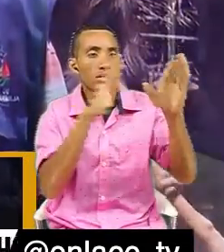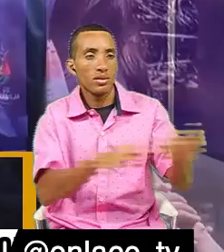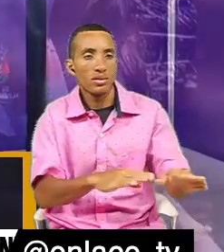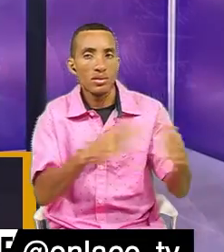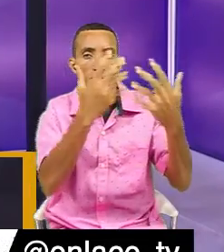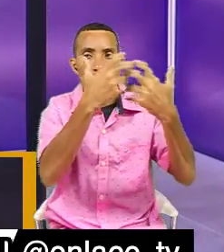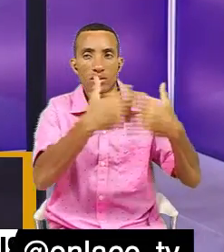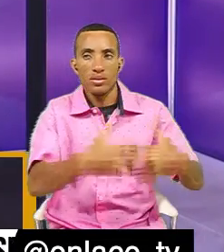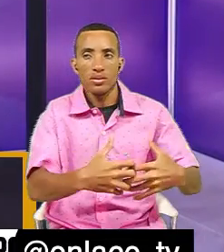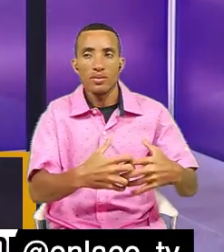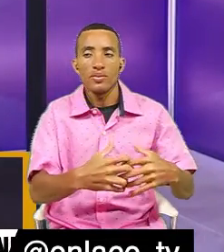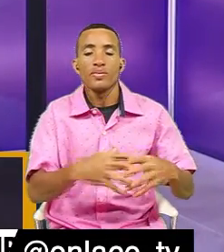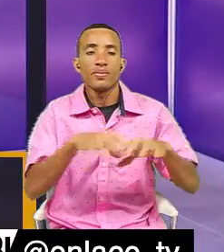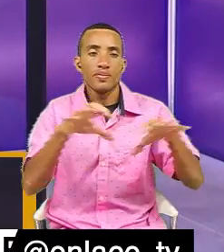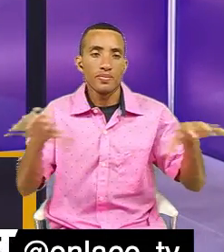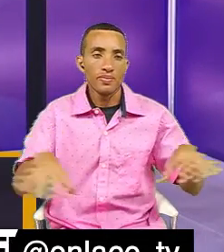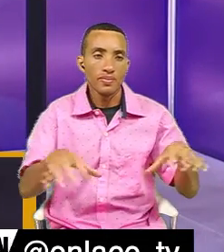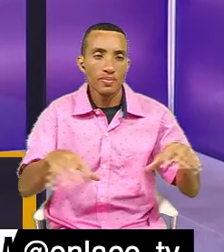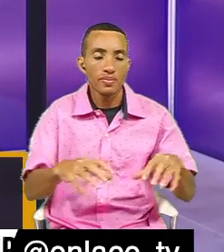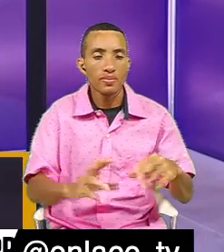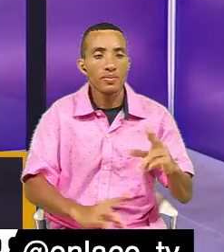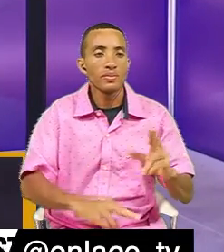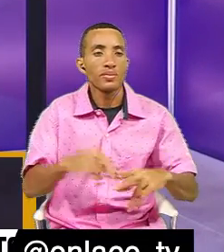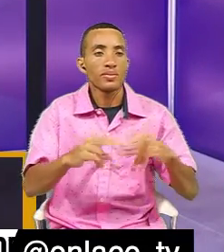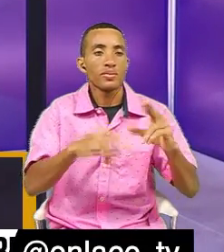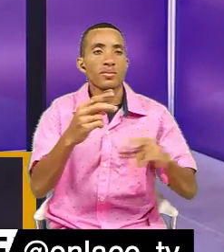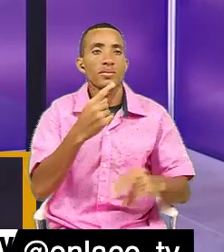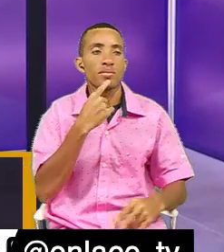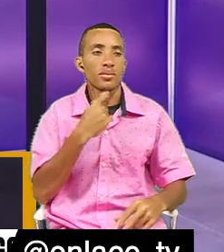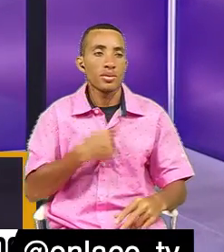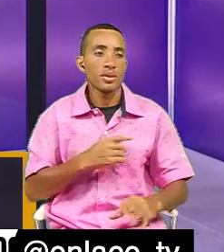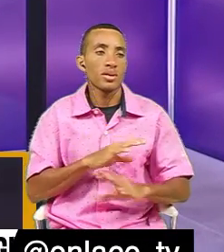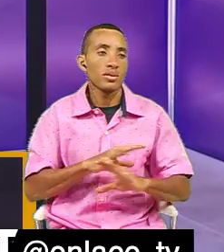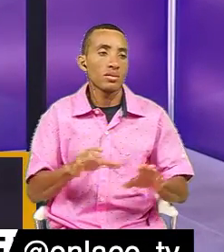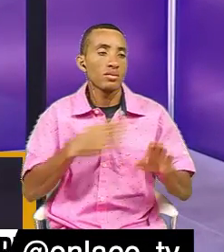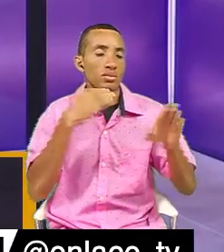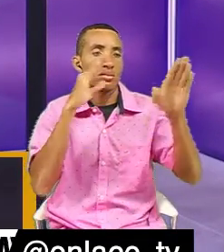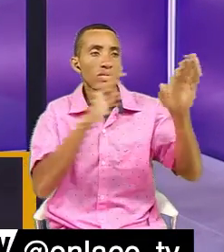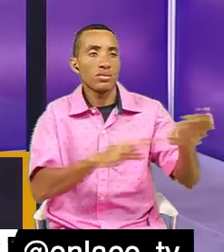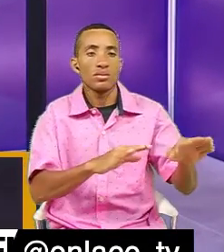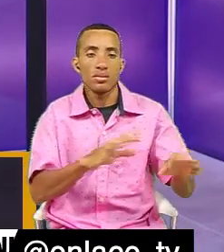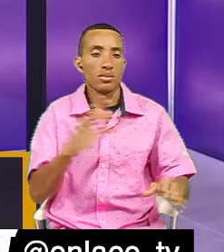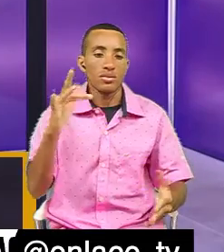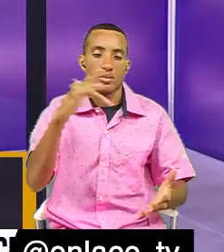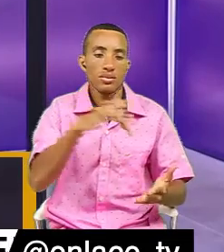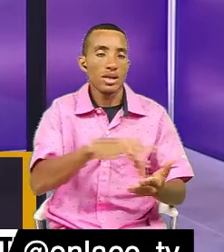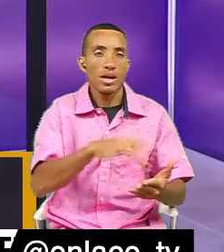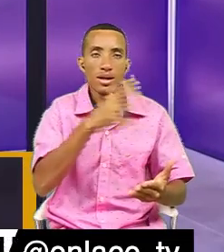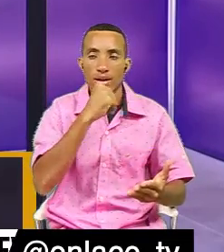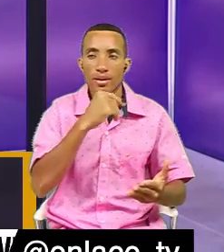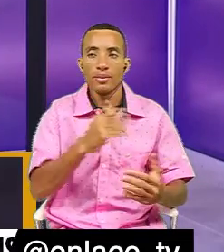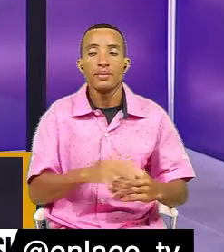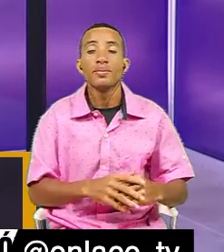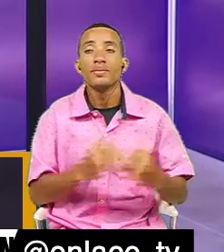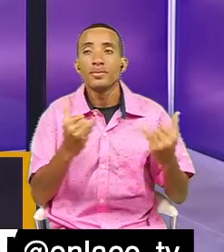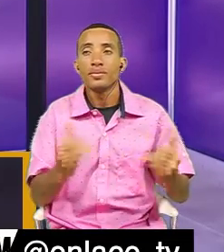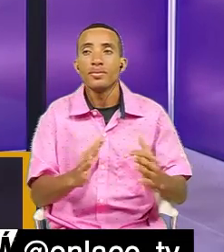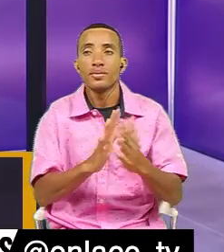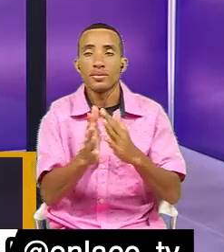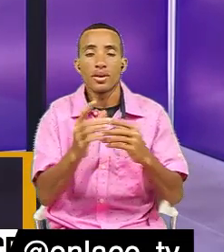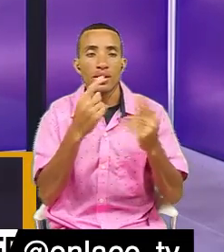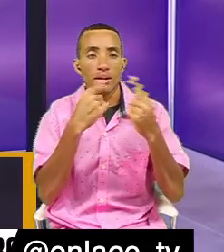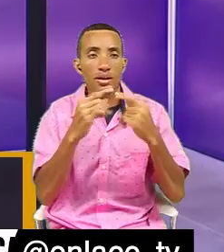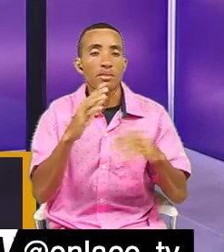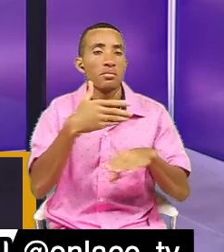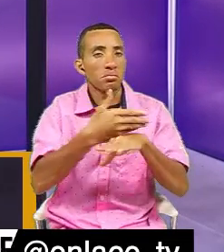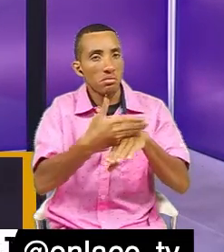adelanta esta actividad de construcción, y nos ha dicho que la persona delegada no está en el lugar. Estaremos entonces contactando con ellos y con los fertilizantes colombianos más